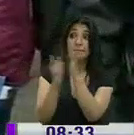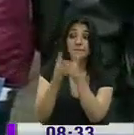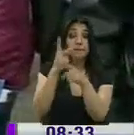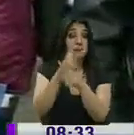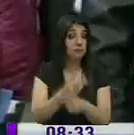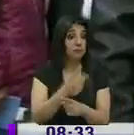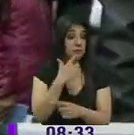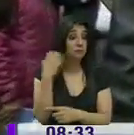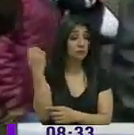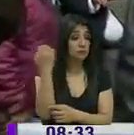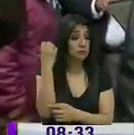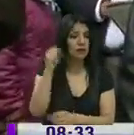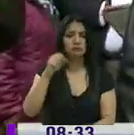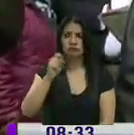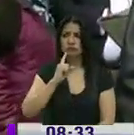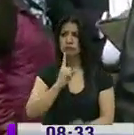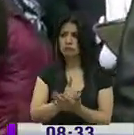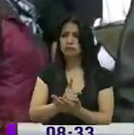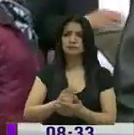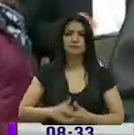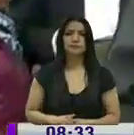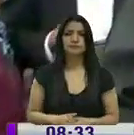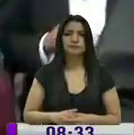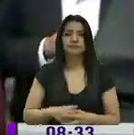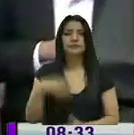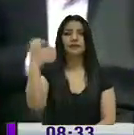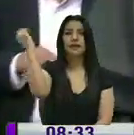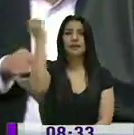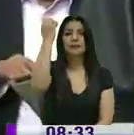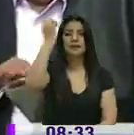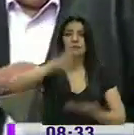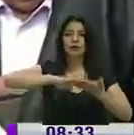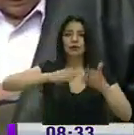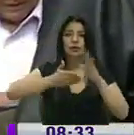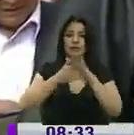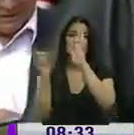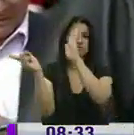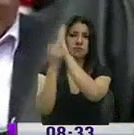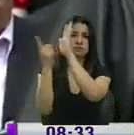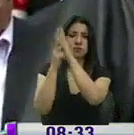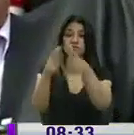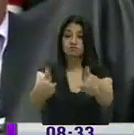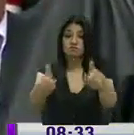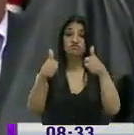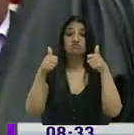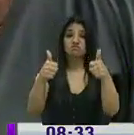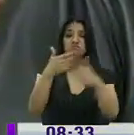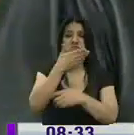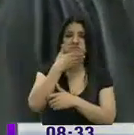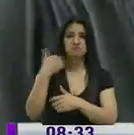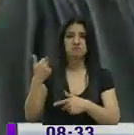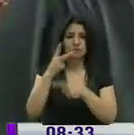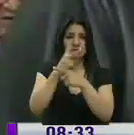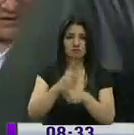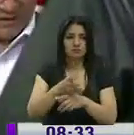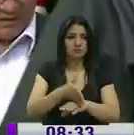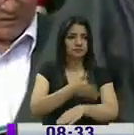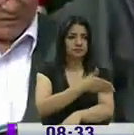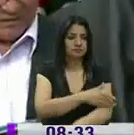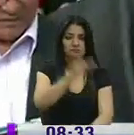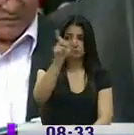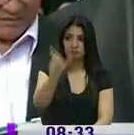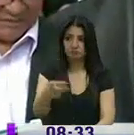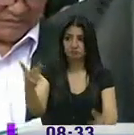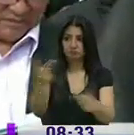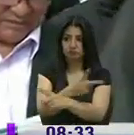sí claro son las de un sistema uno de los más efectivos que tenemos para la prevención tanto del delito como